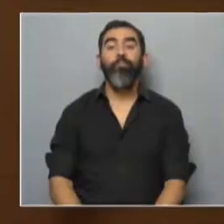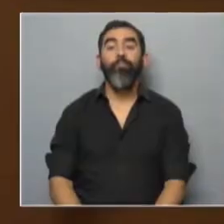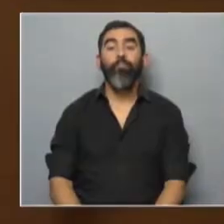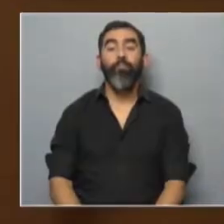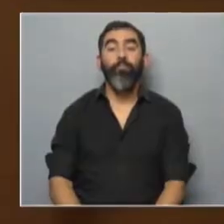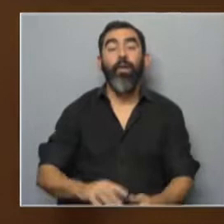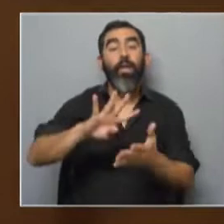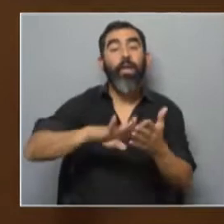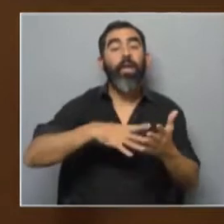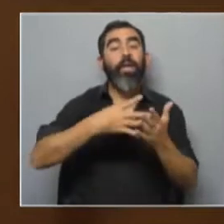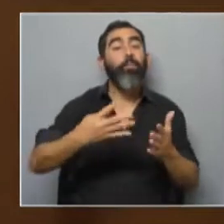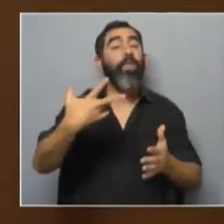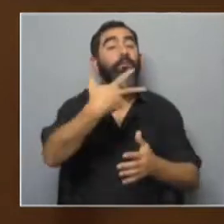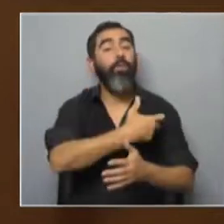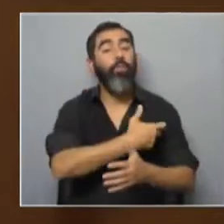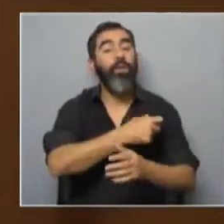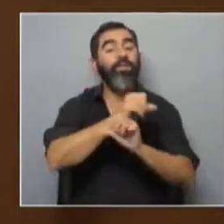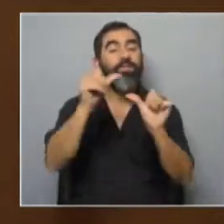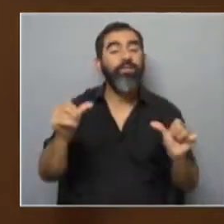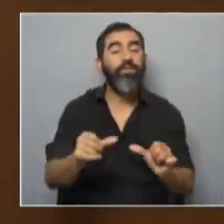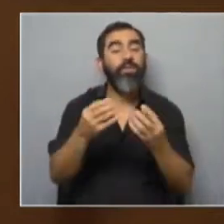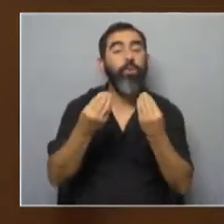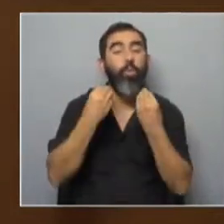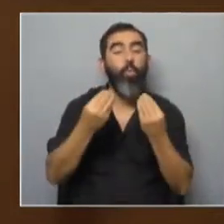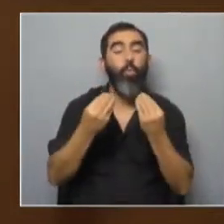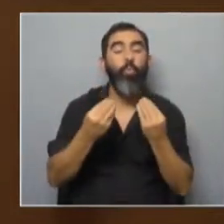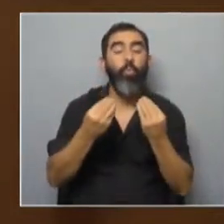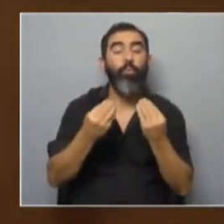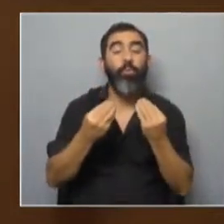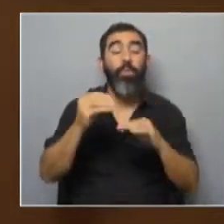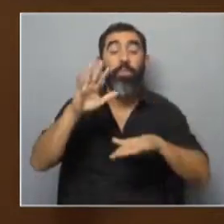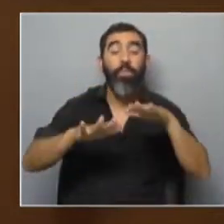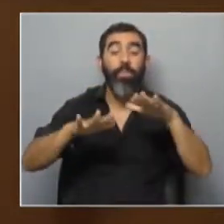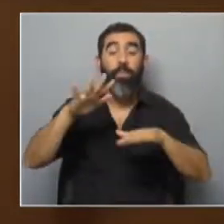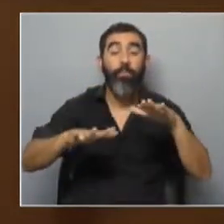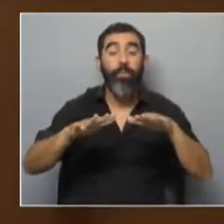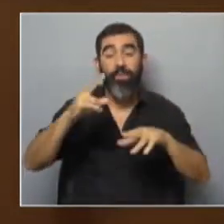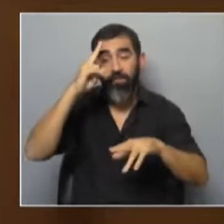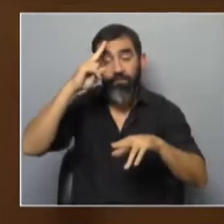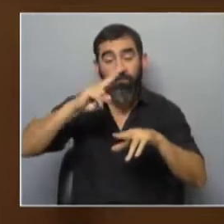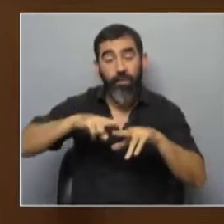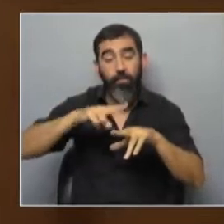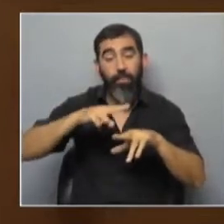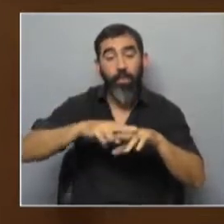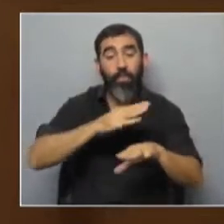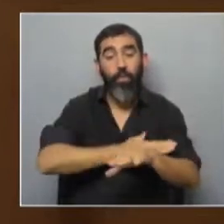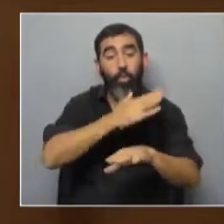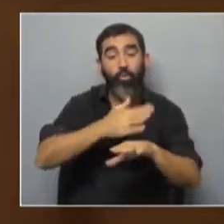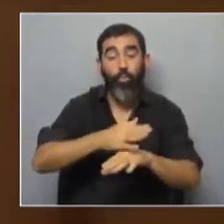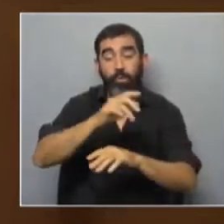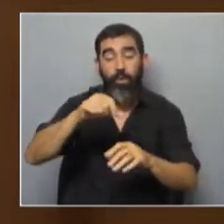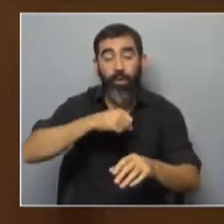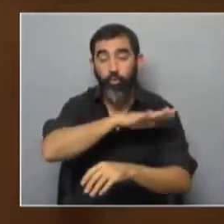Un esquema de vacunación se construye en función del impacto que tienen las enfermedades en cada una de las